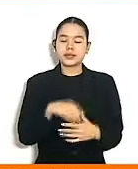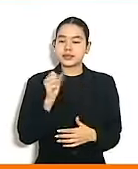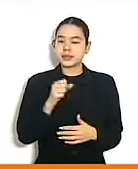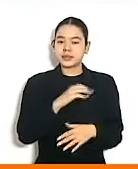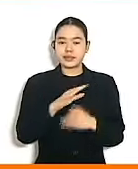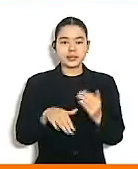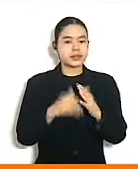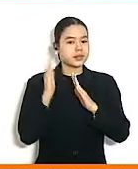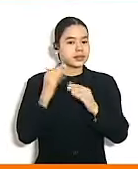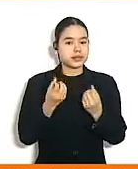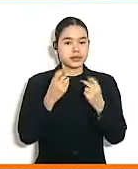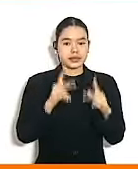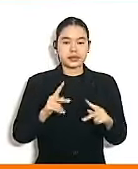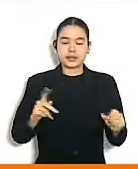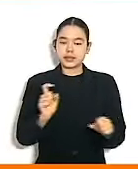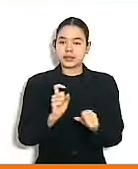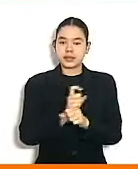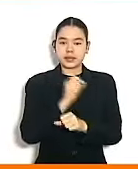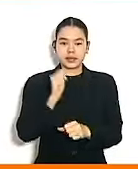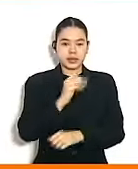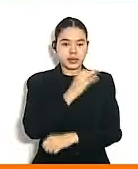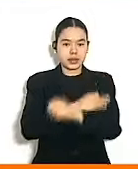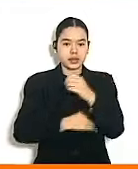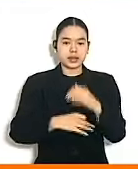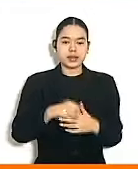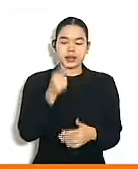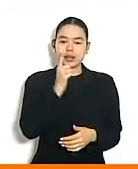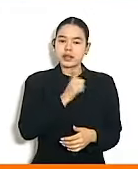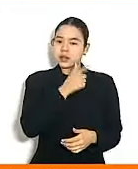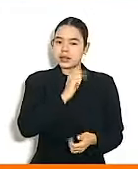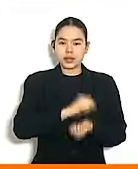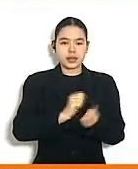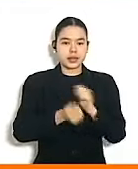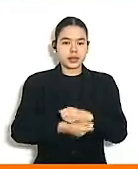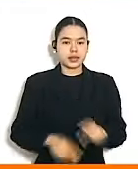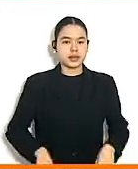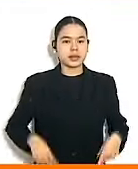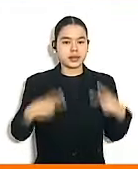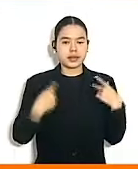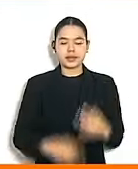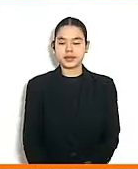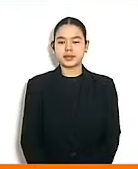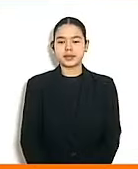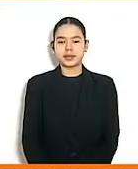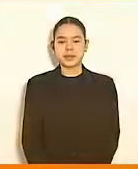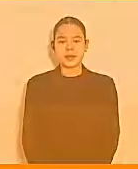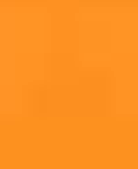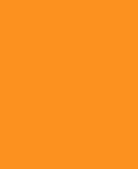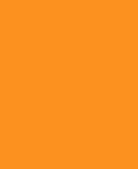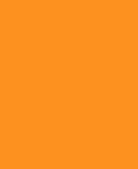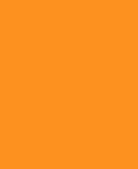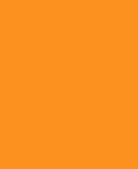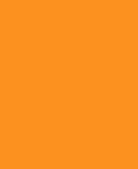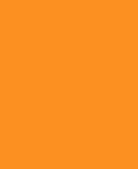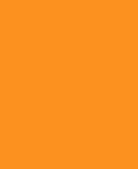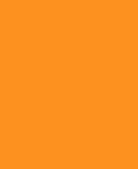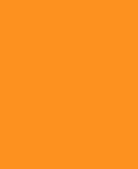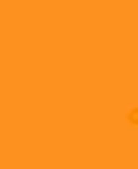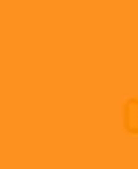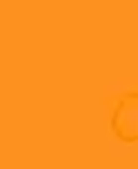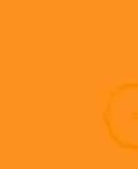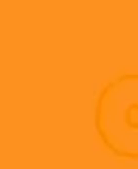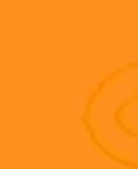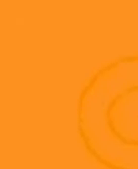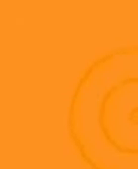espero que hayan sido muchos los ganadores en esta tarde. Loto, te cambia la vida. ¡Ay, qué bonito!